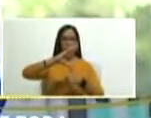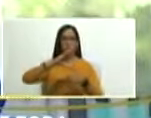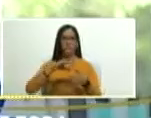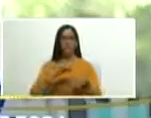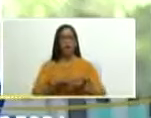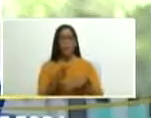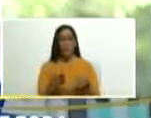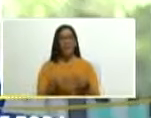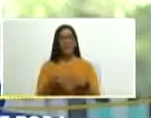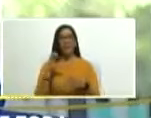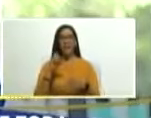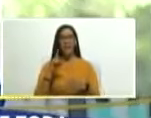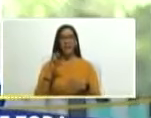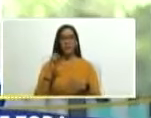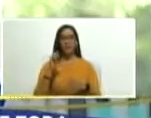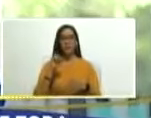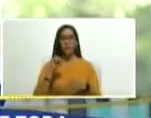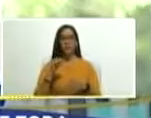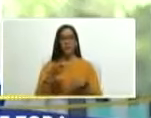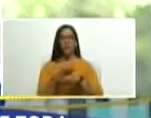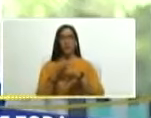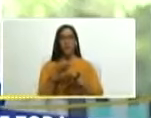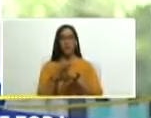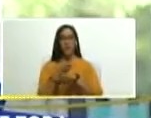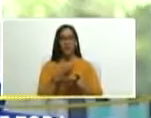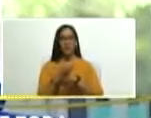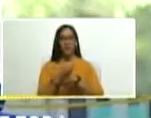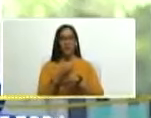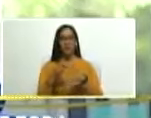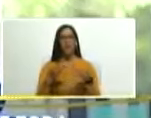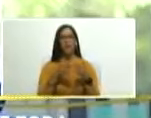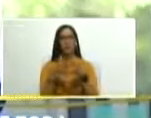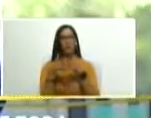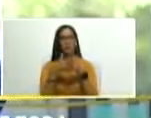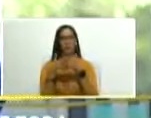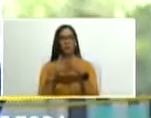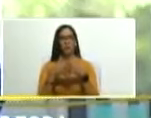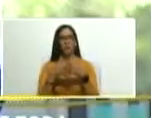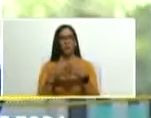Porque la ExxonMobil gobierna en los Estados Unidos.